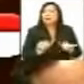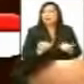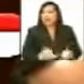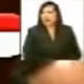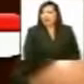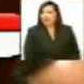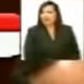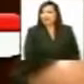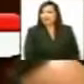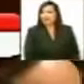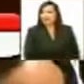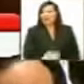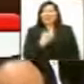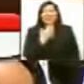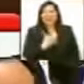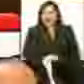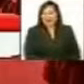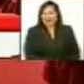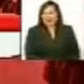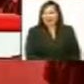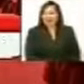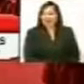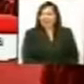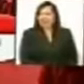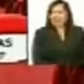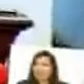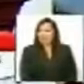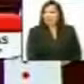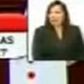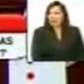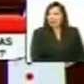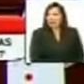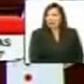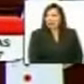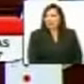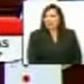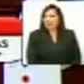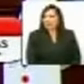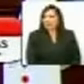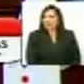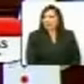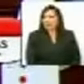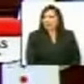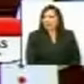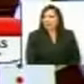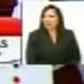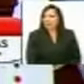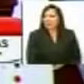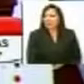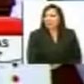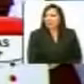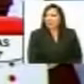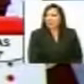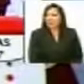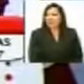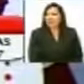ese sentido. Pues muchas gracias. Diputada Sofía Hernández de Guatemala, y terminamos con el diputado Javier Macaza